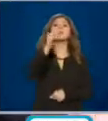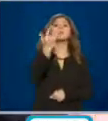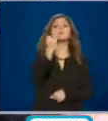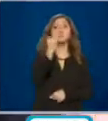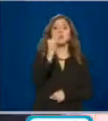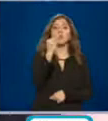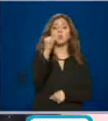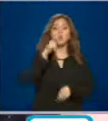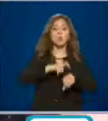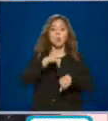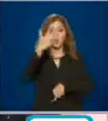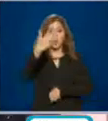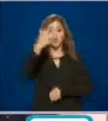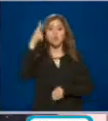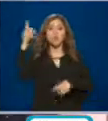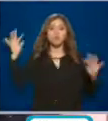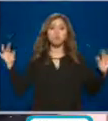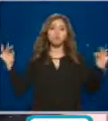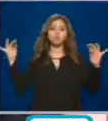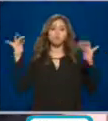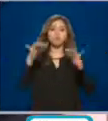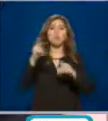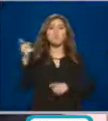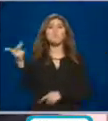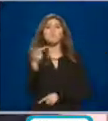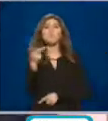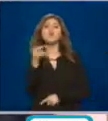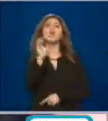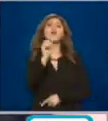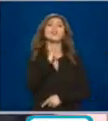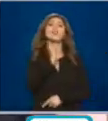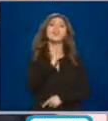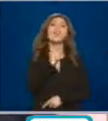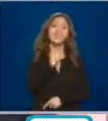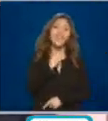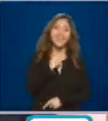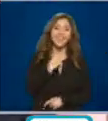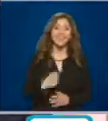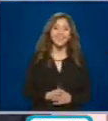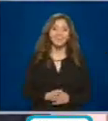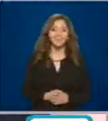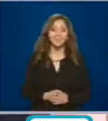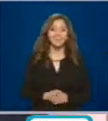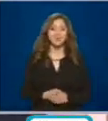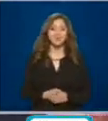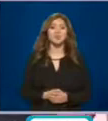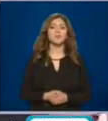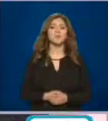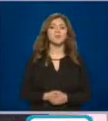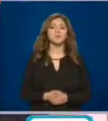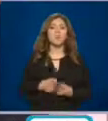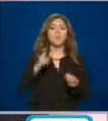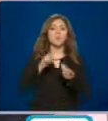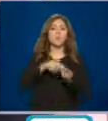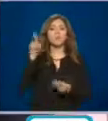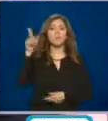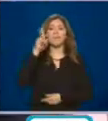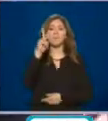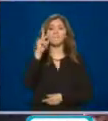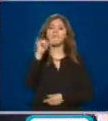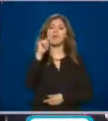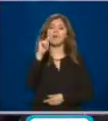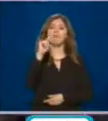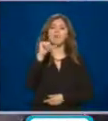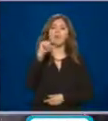de las 20 horas, ya vamos a estar esperándolos ahí con un pulque y un tequila. En el centro, Pata Negra, centro